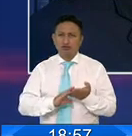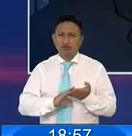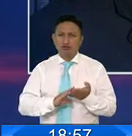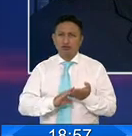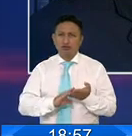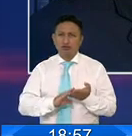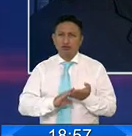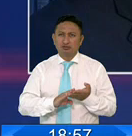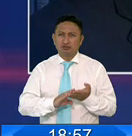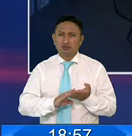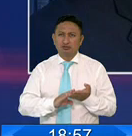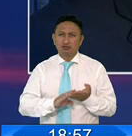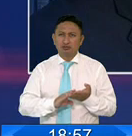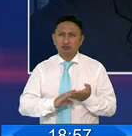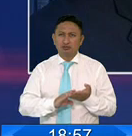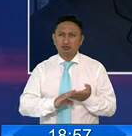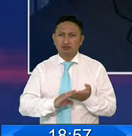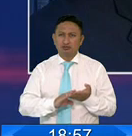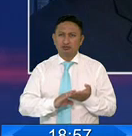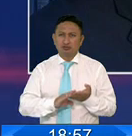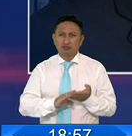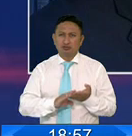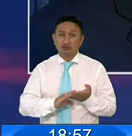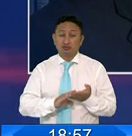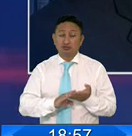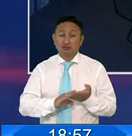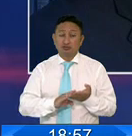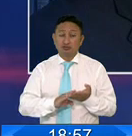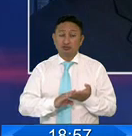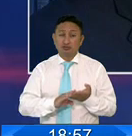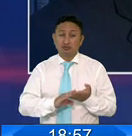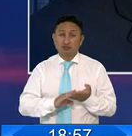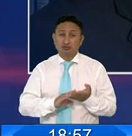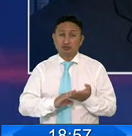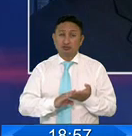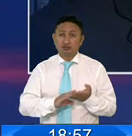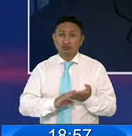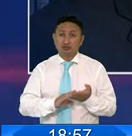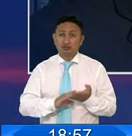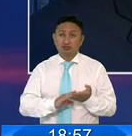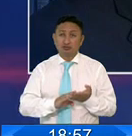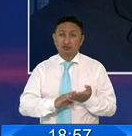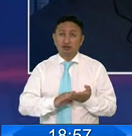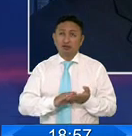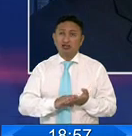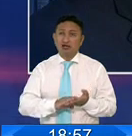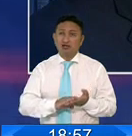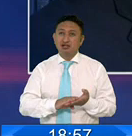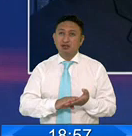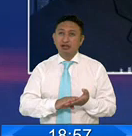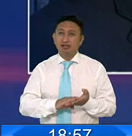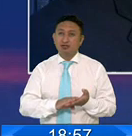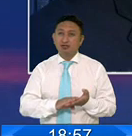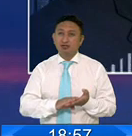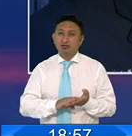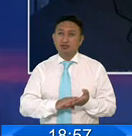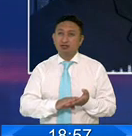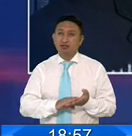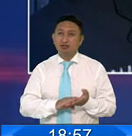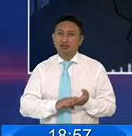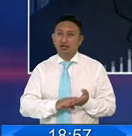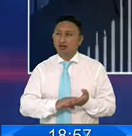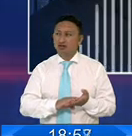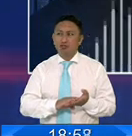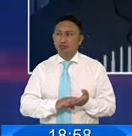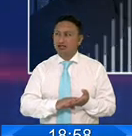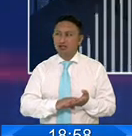necesitaba dársele instituciones jurídicas y políticas. No descarto que haya habido errores, pero yo creo que si este país, después de haber servido 10 años, me voy a la cárcel